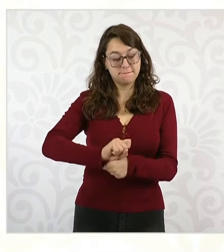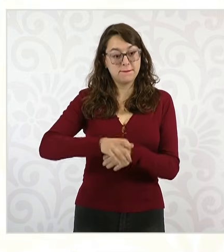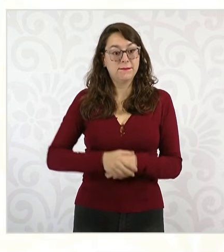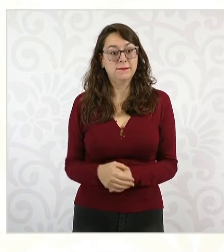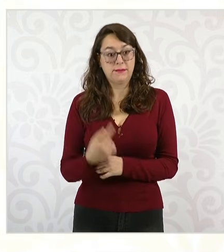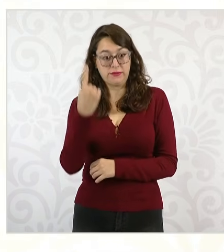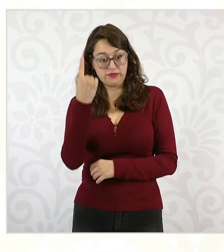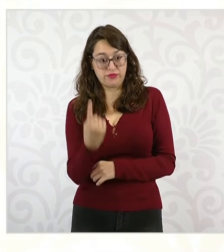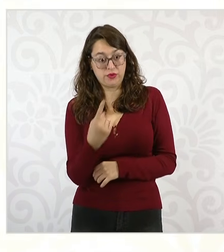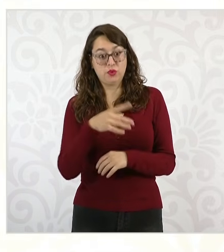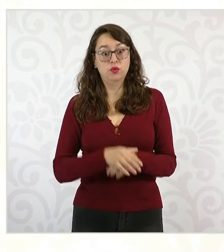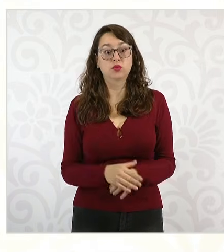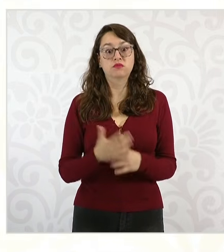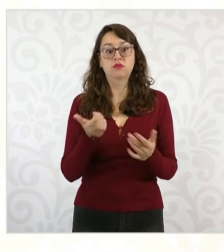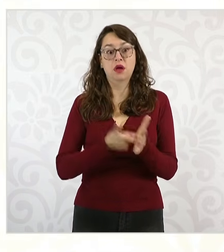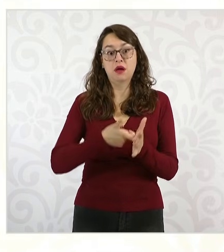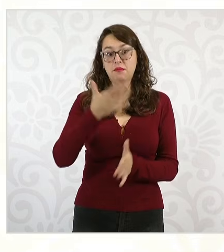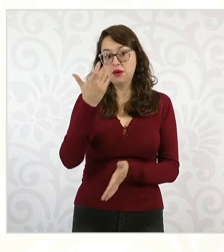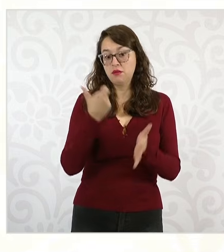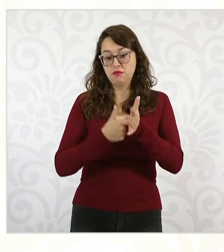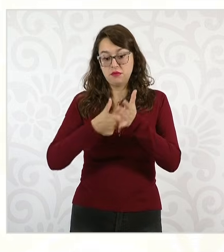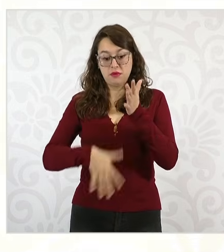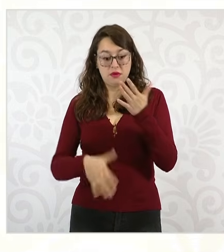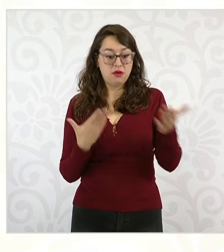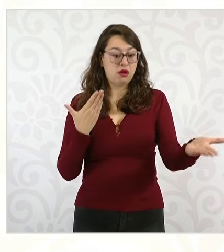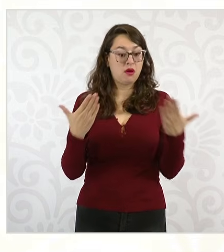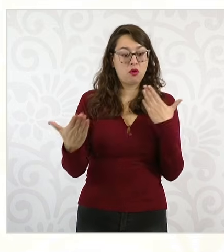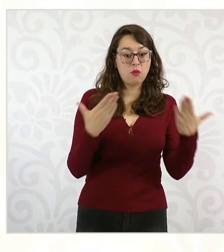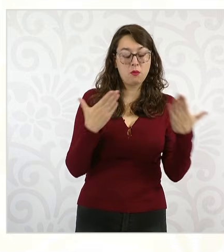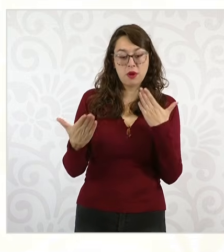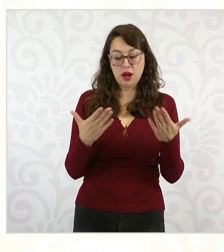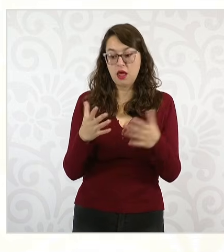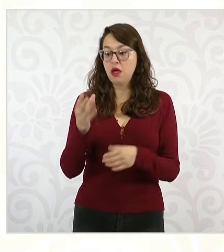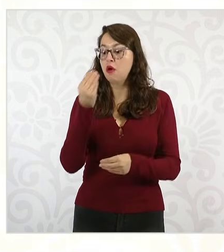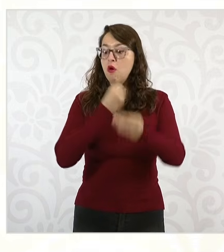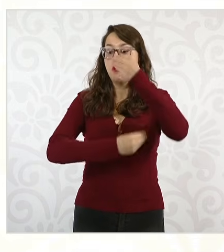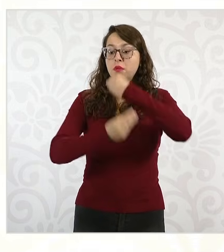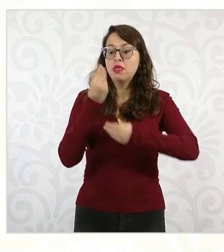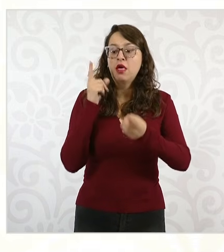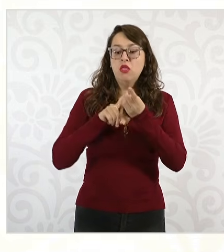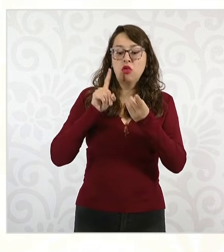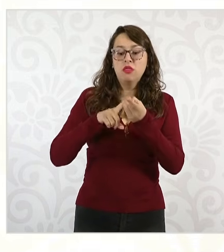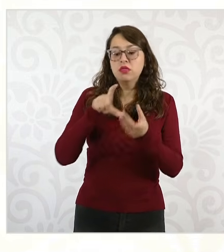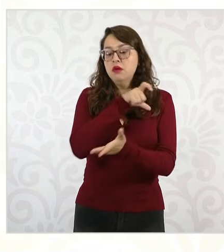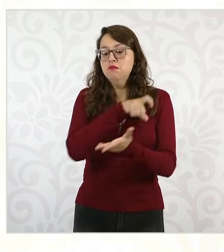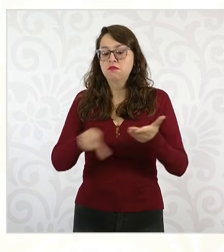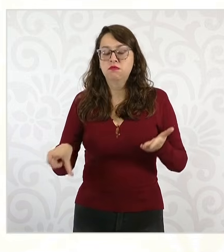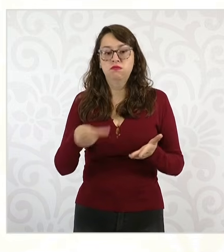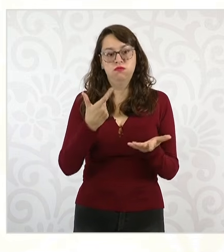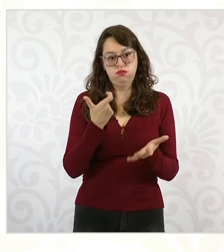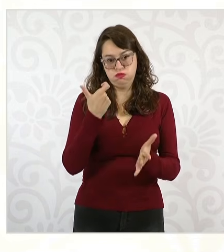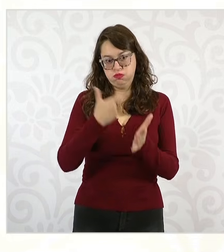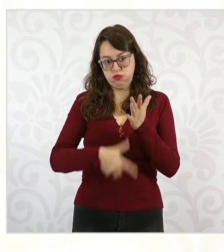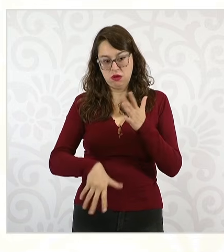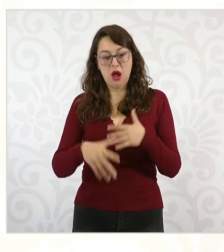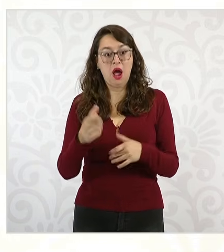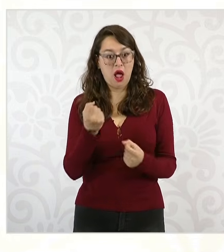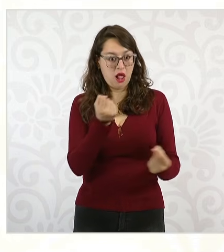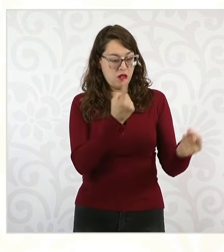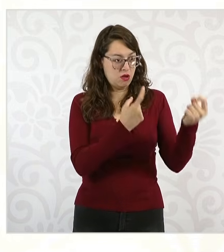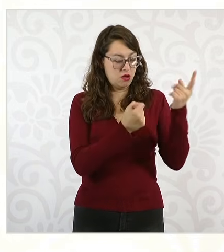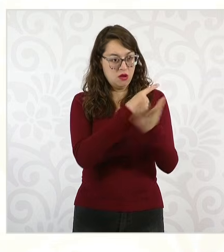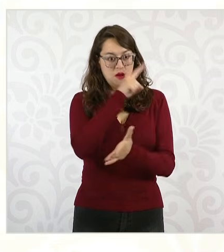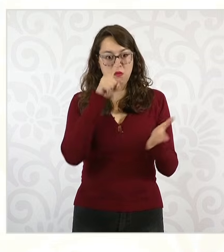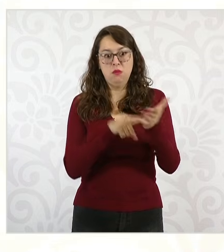Uno, compara con la herramienta quienes quieren los precios para encontrar los 24 productos de la canasta básica desde 768